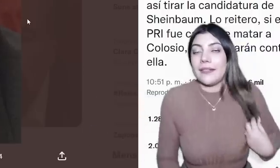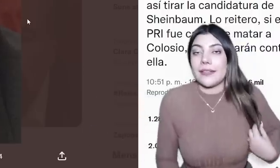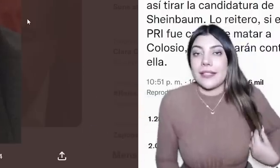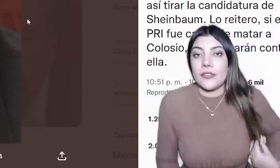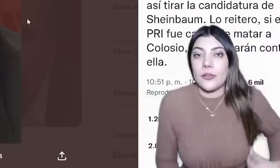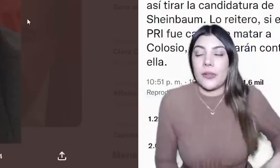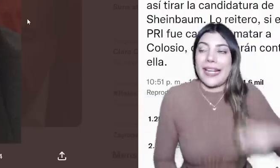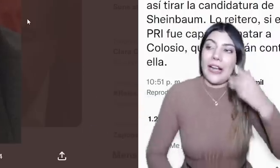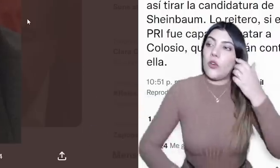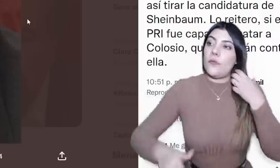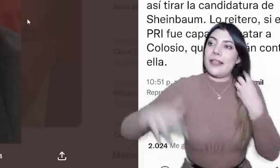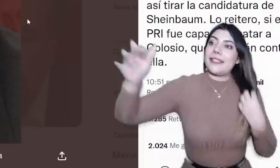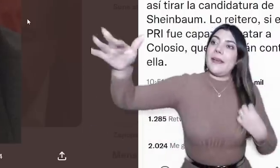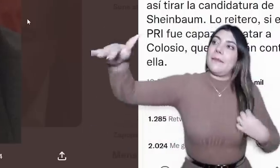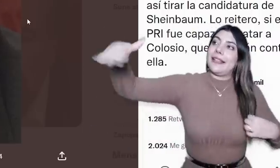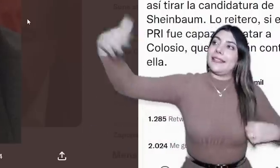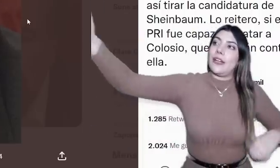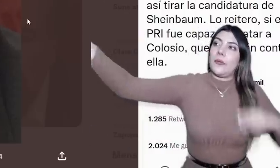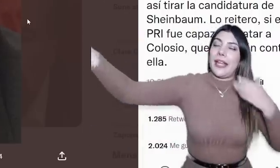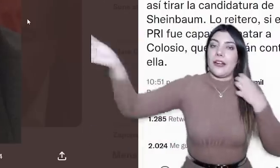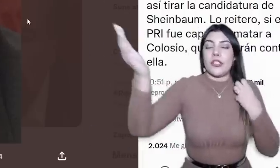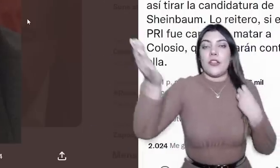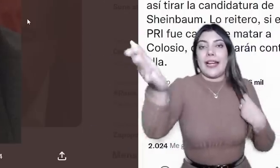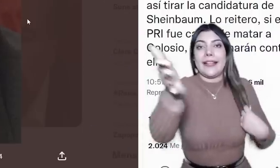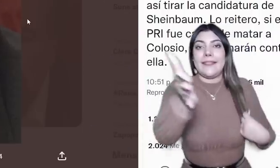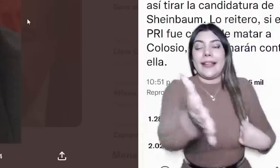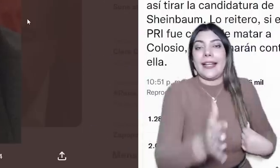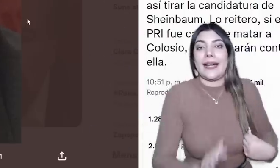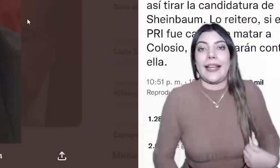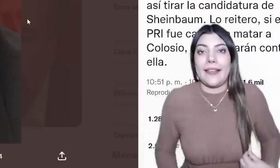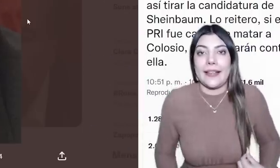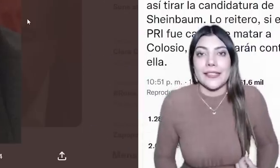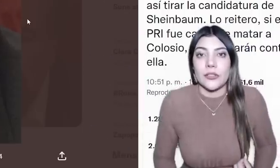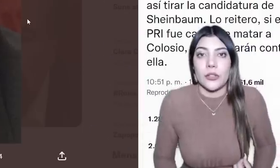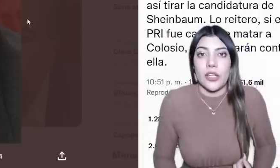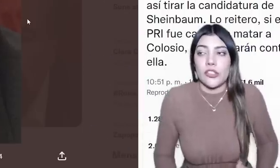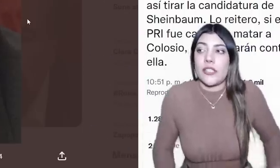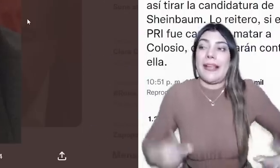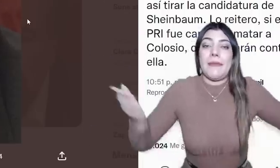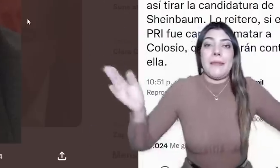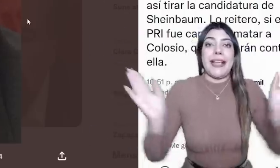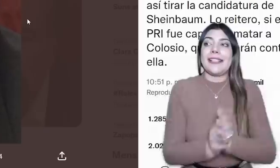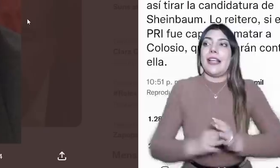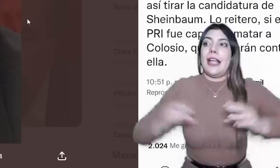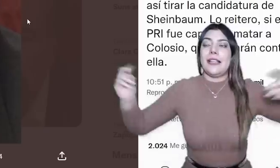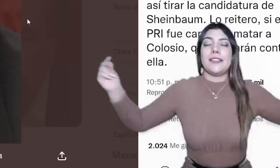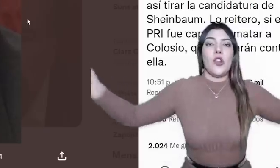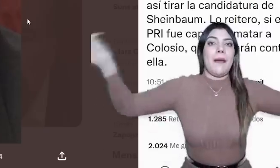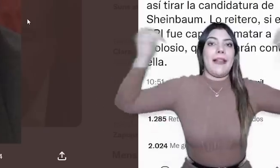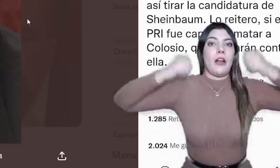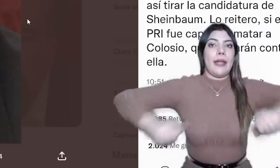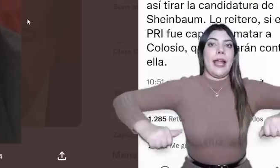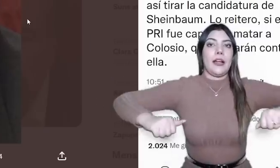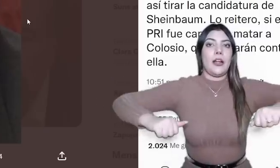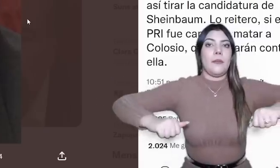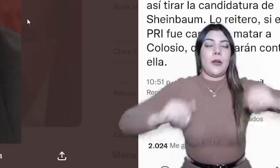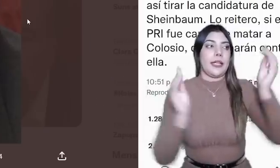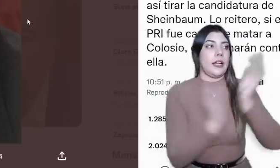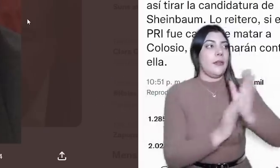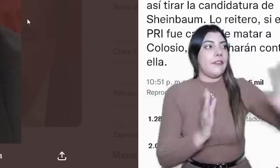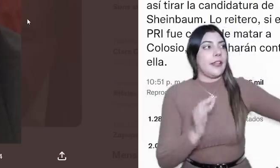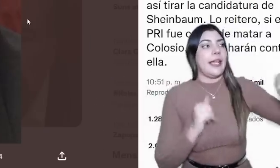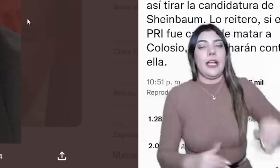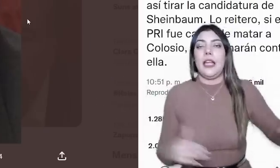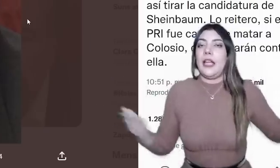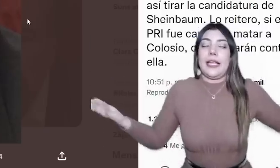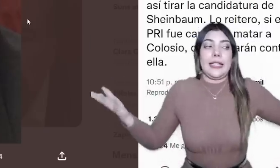hizo algo antes, señor? ¿Por qué la culpa siempre es del gobierno y no de la gente encargada de esto? Si me quema mi casa, es culpa del gobierno porque